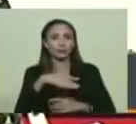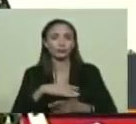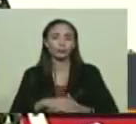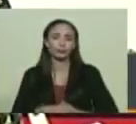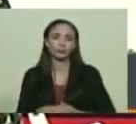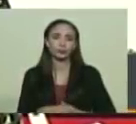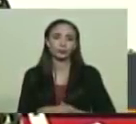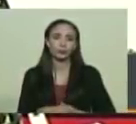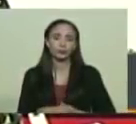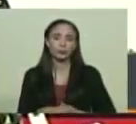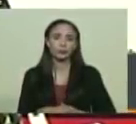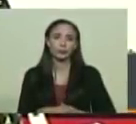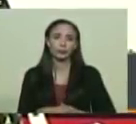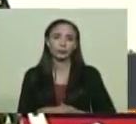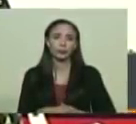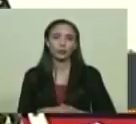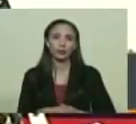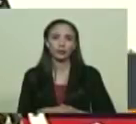Y de verdad,